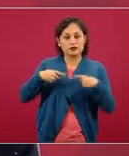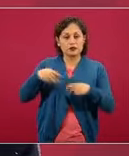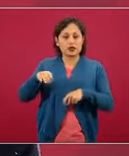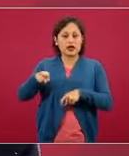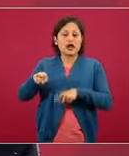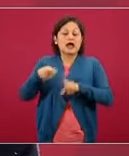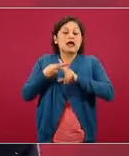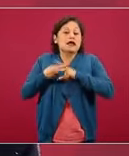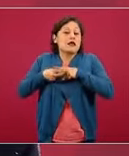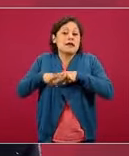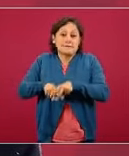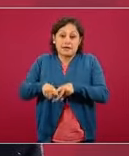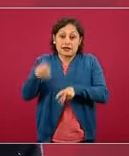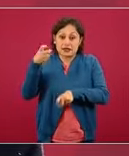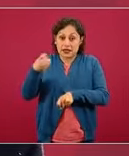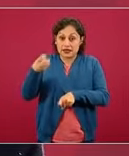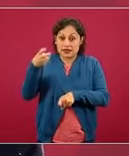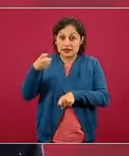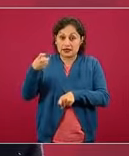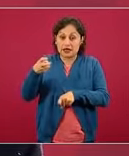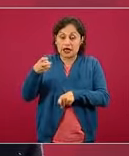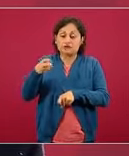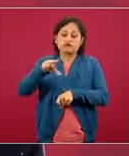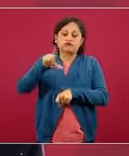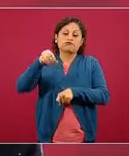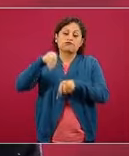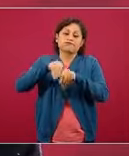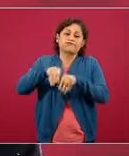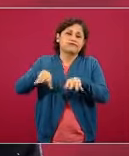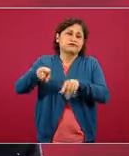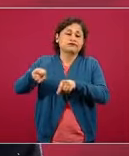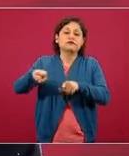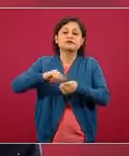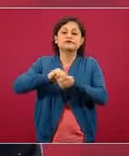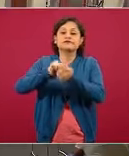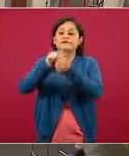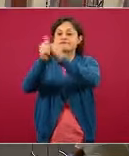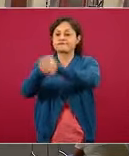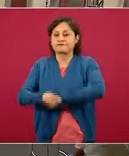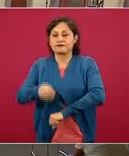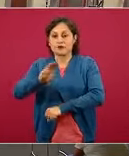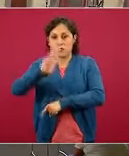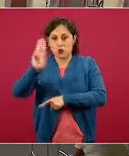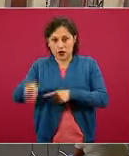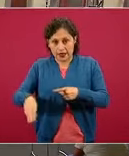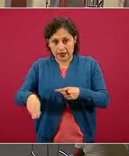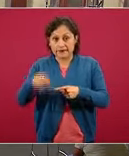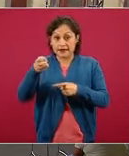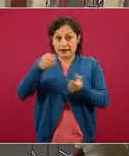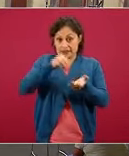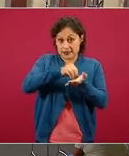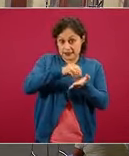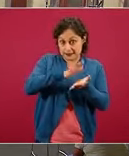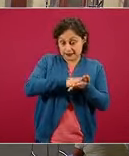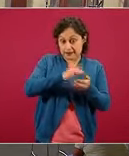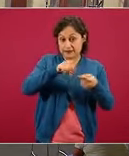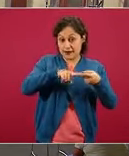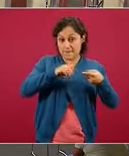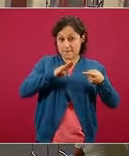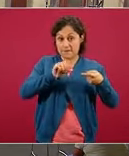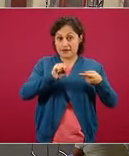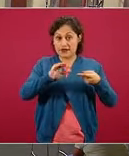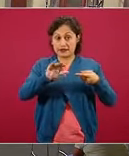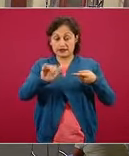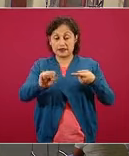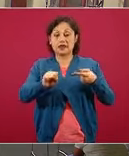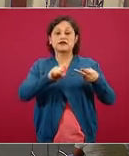desencadenó o detonó todas aquellas complicaciones que pueden haber llevado a la defunción. Justo dentro de esas complicaciones, después de la